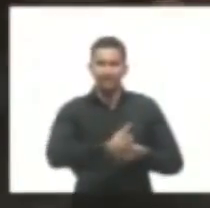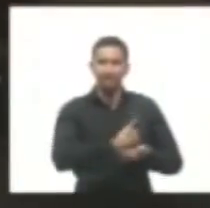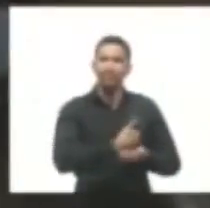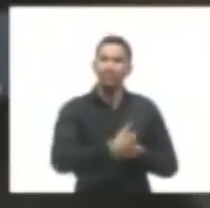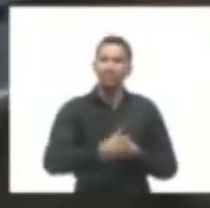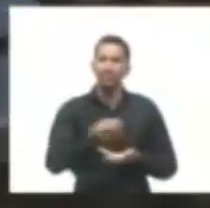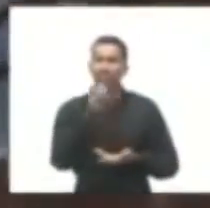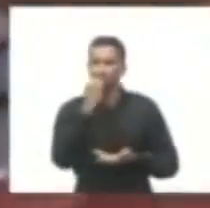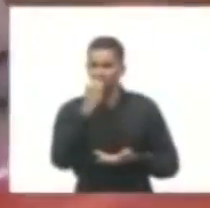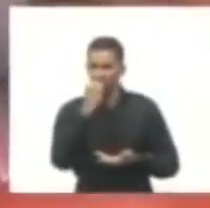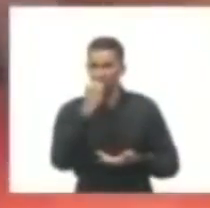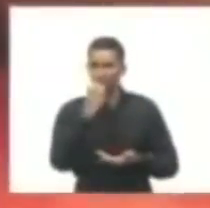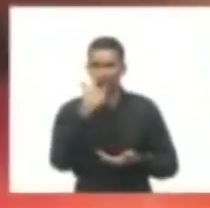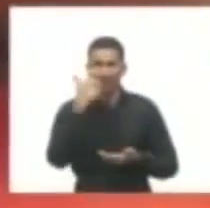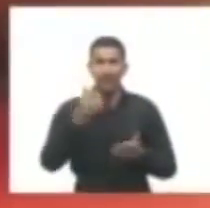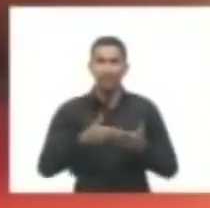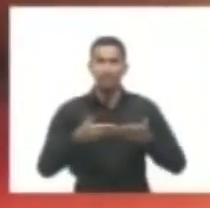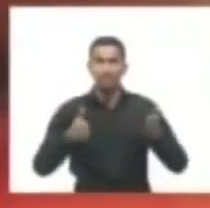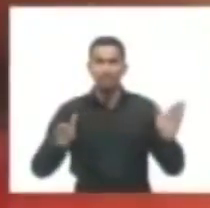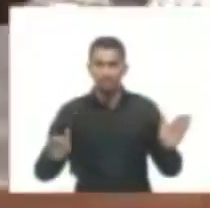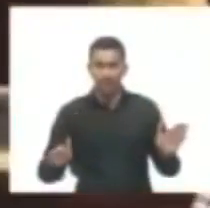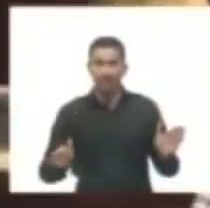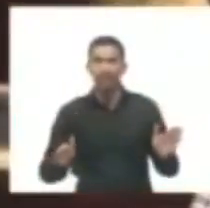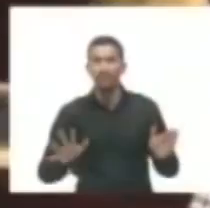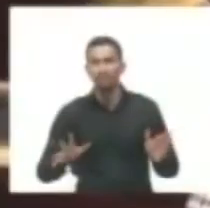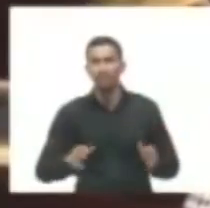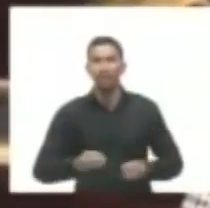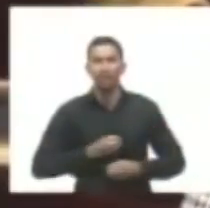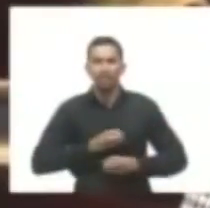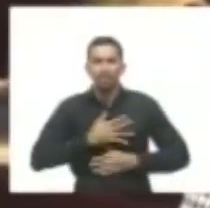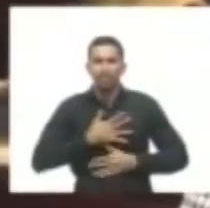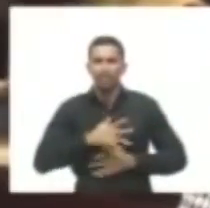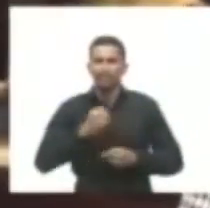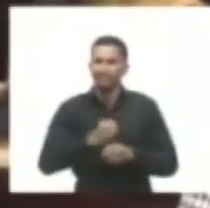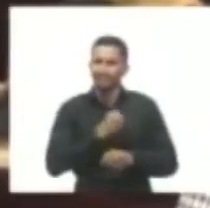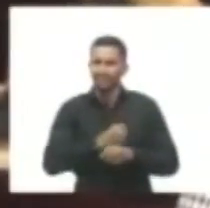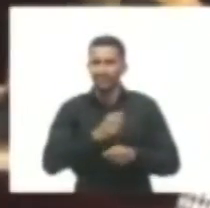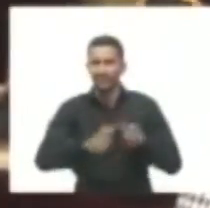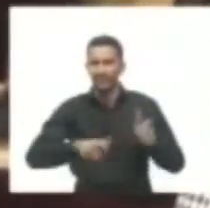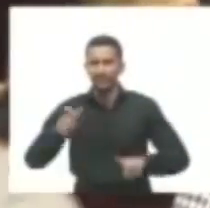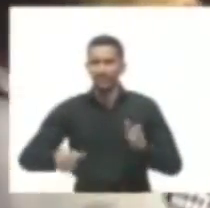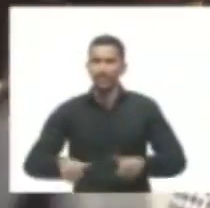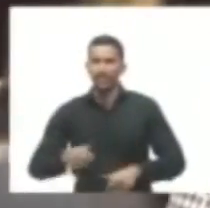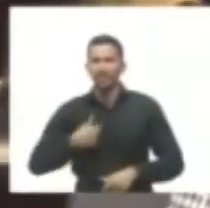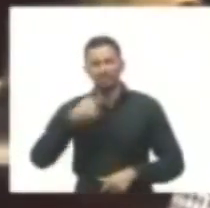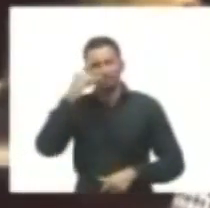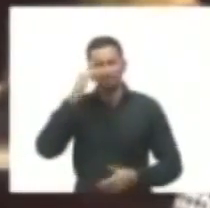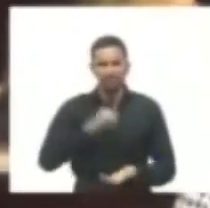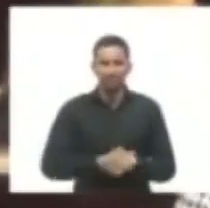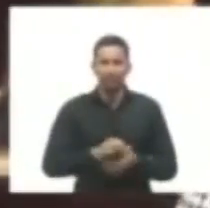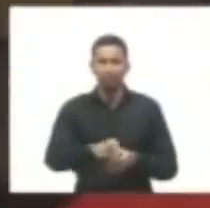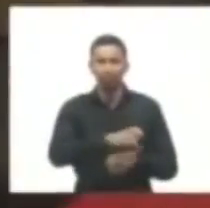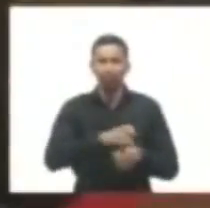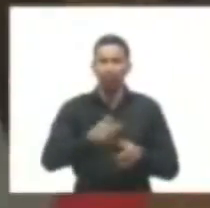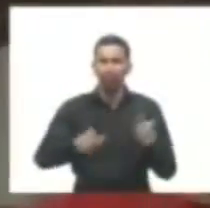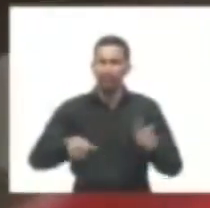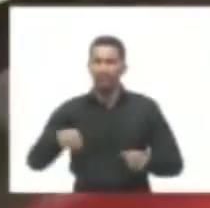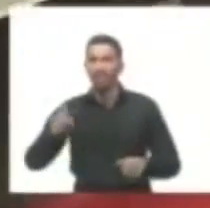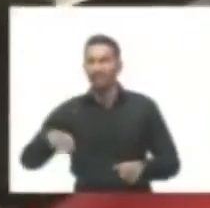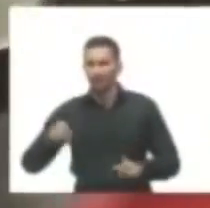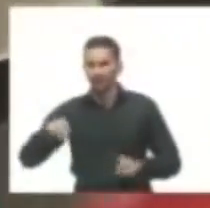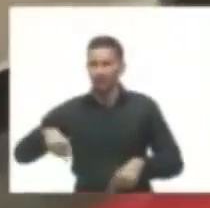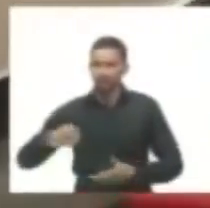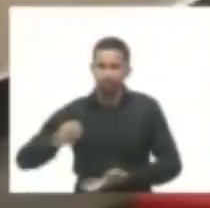abriendo un nuevo punto que generará oportunidades de empleo. Yo creo que la ciudad lo necesita, y necesitamos inversión